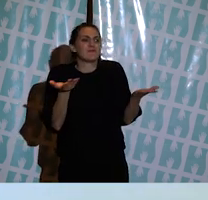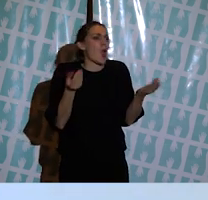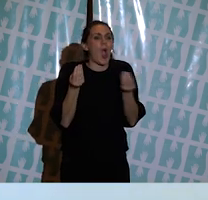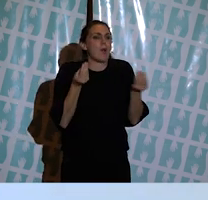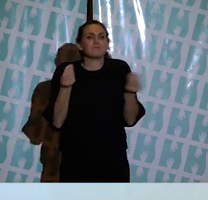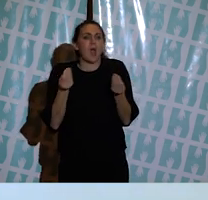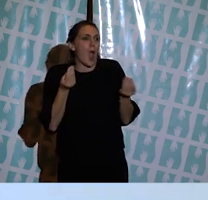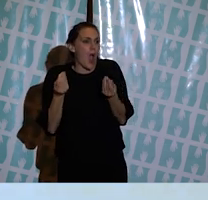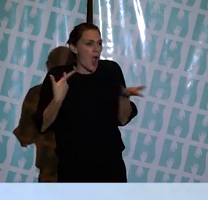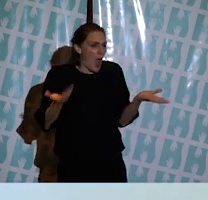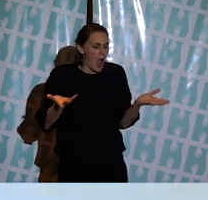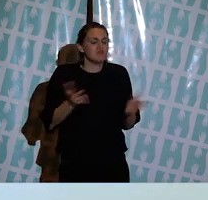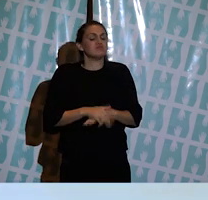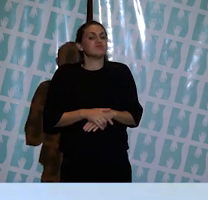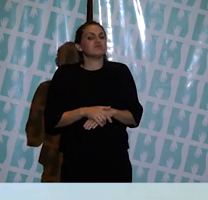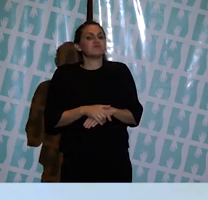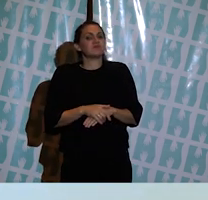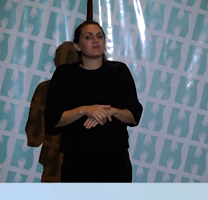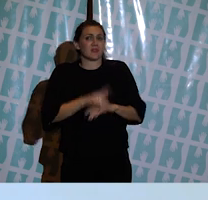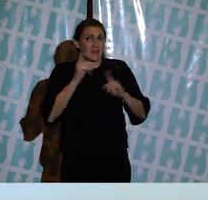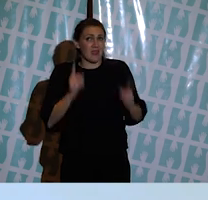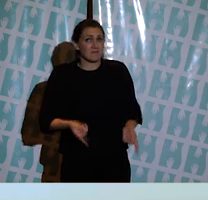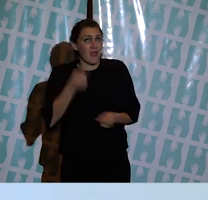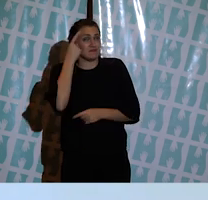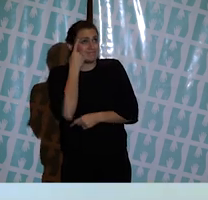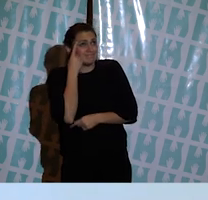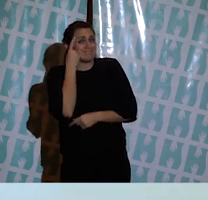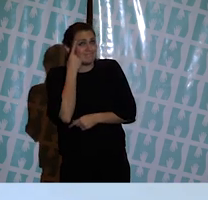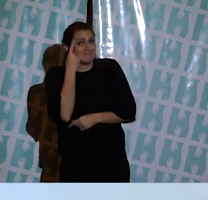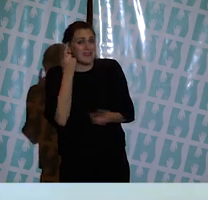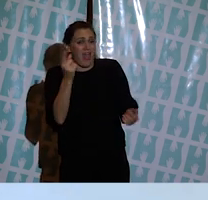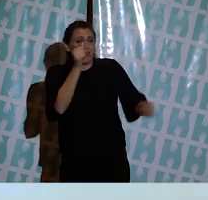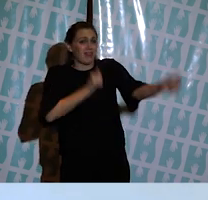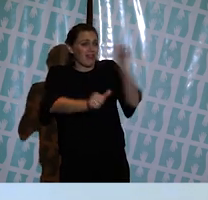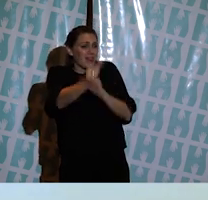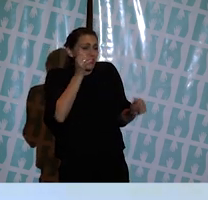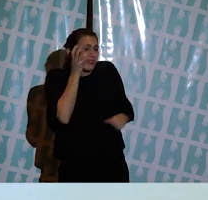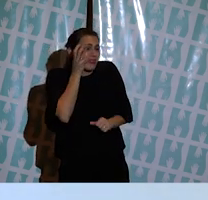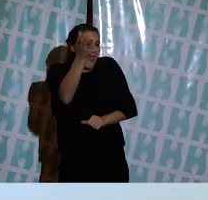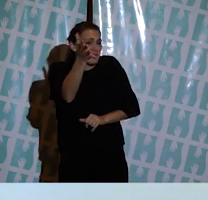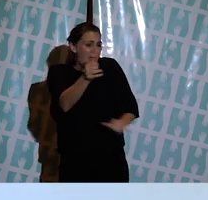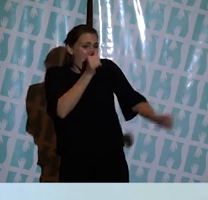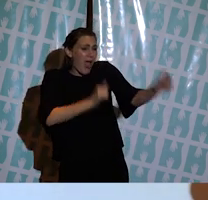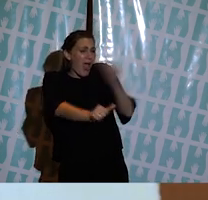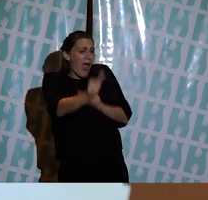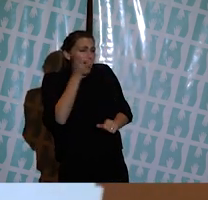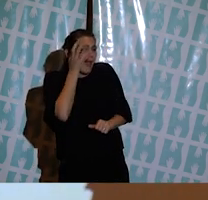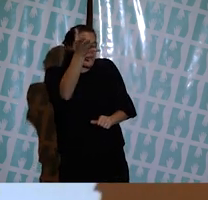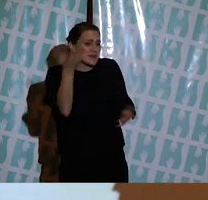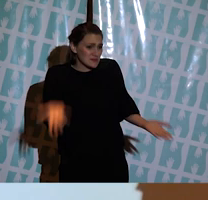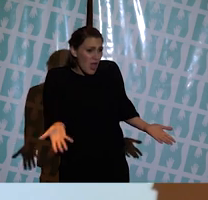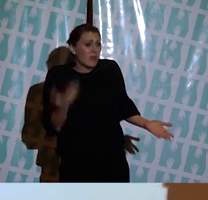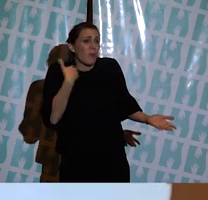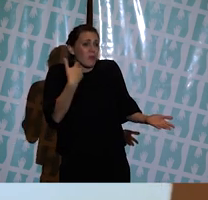¿no? Y hasta qué punto tanto alcohol que toman los chicos puede